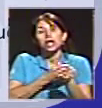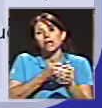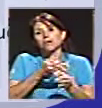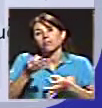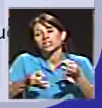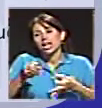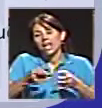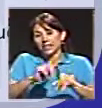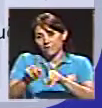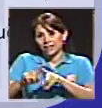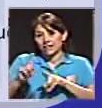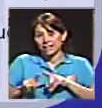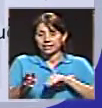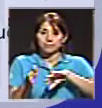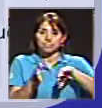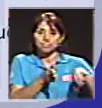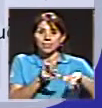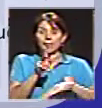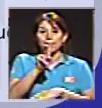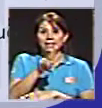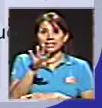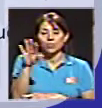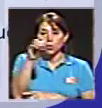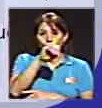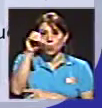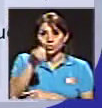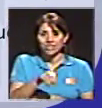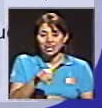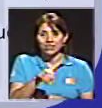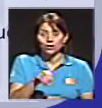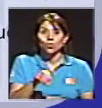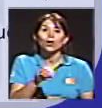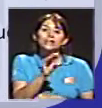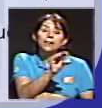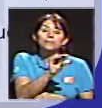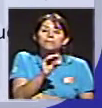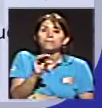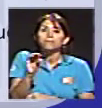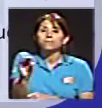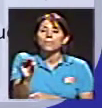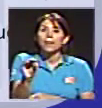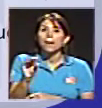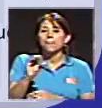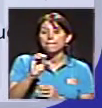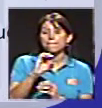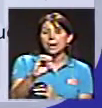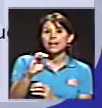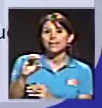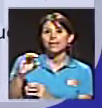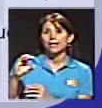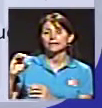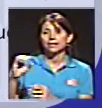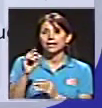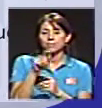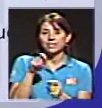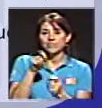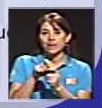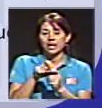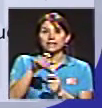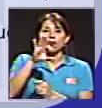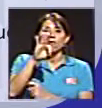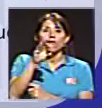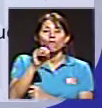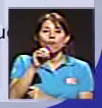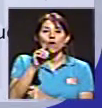está destinado a partidas específicas a FODESA, a FALIMBO y muchísimas